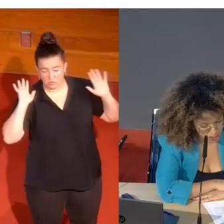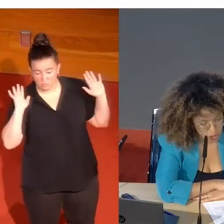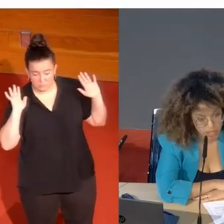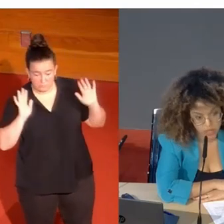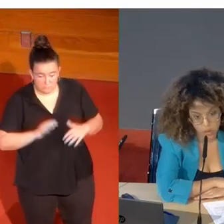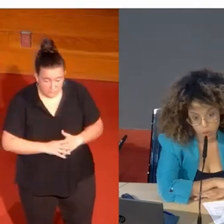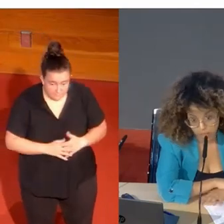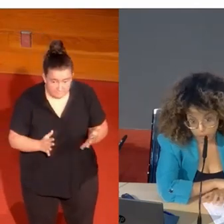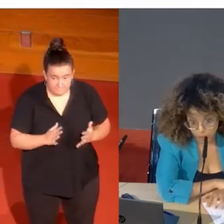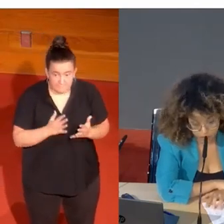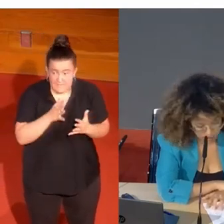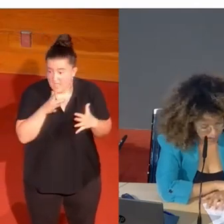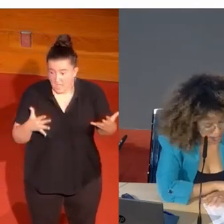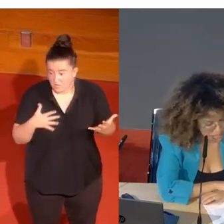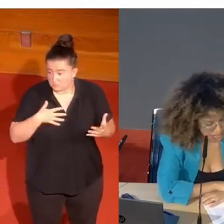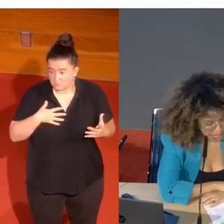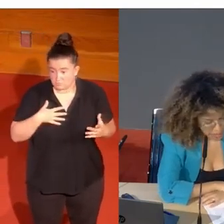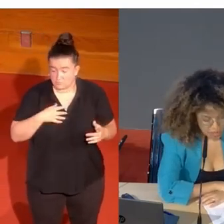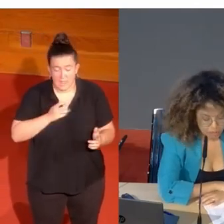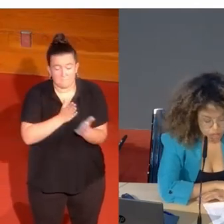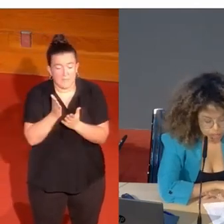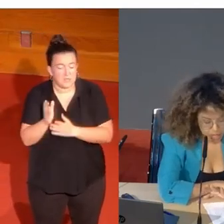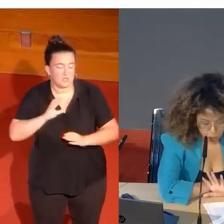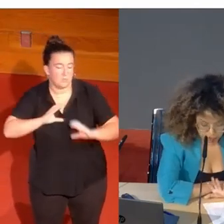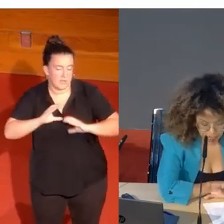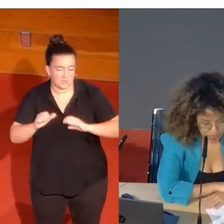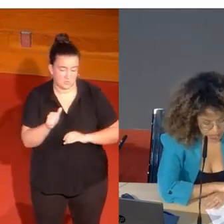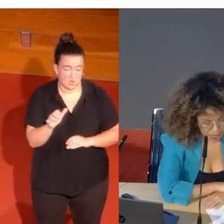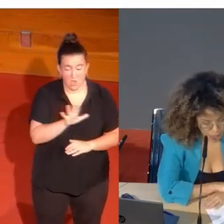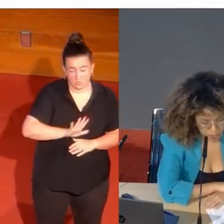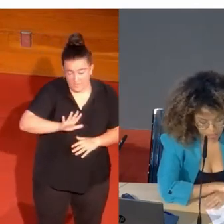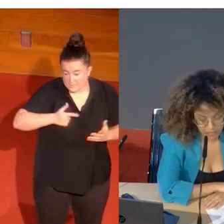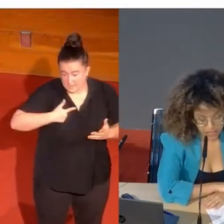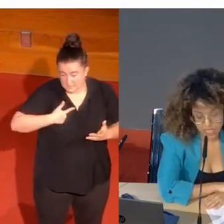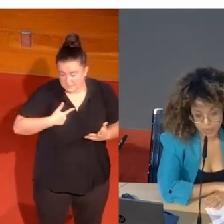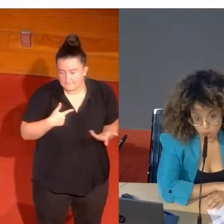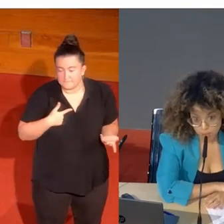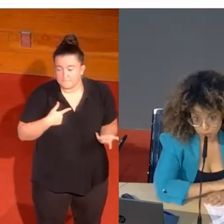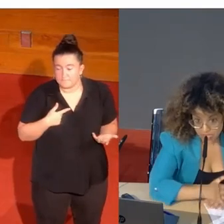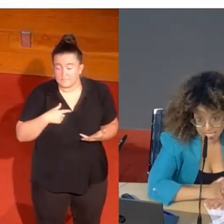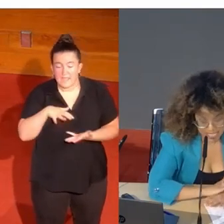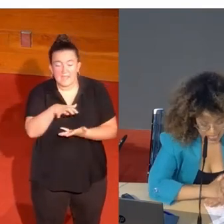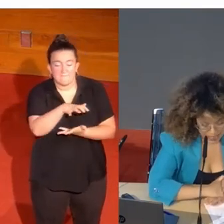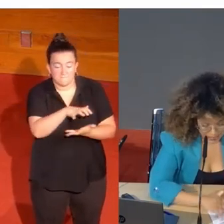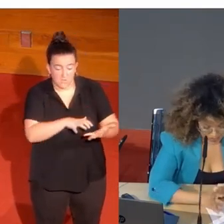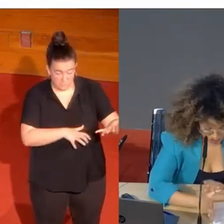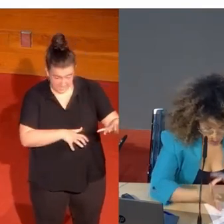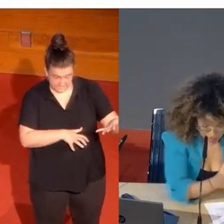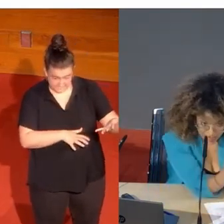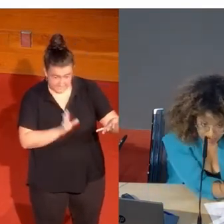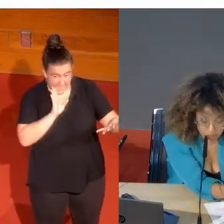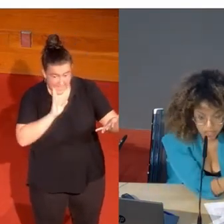eh en los medios de comunicación occidentales el informe recopila eh por primera vez testimonios de periodistas que están